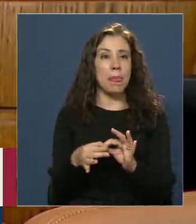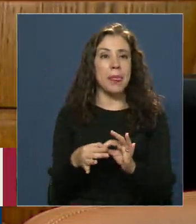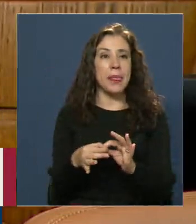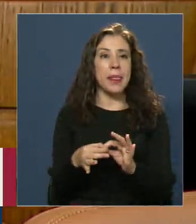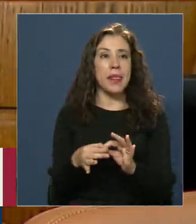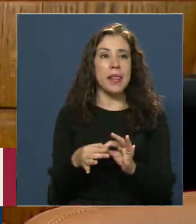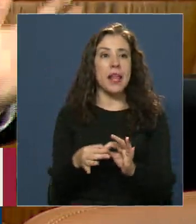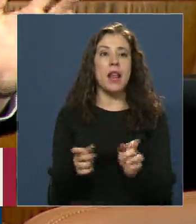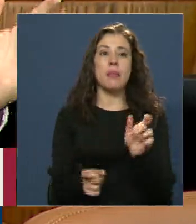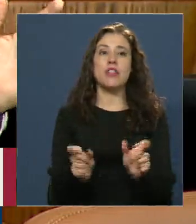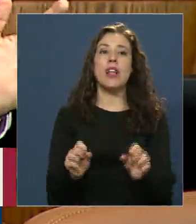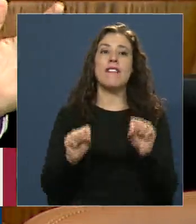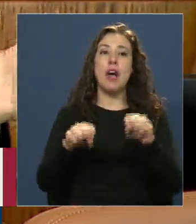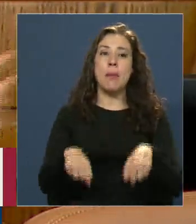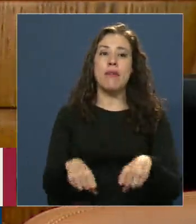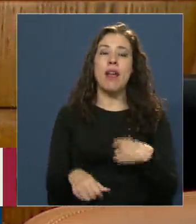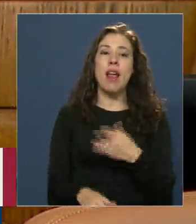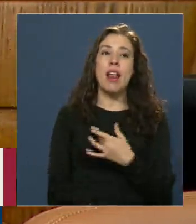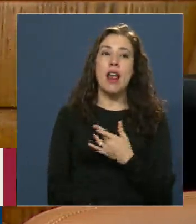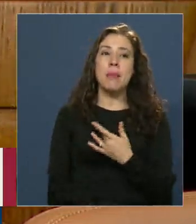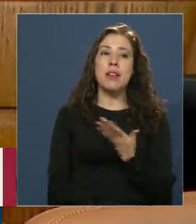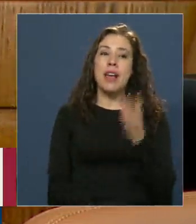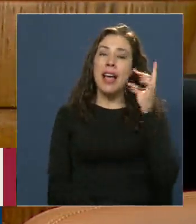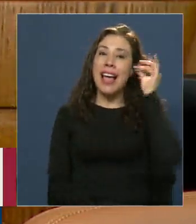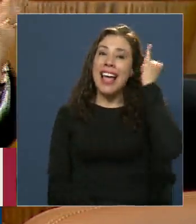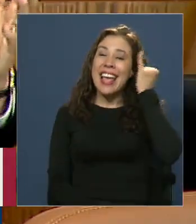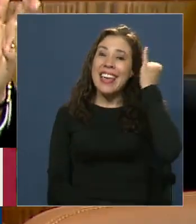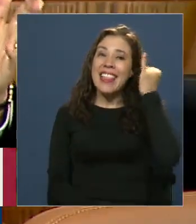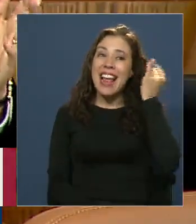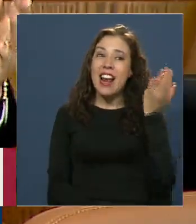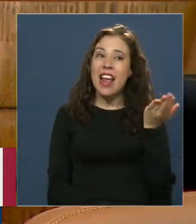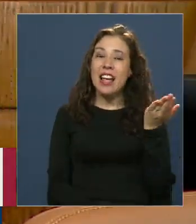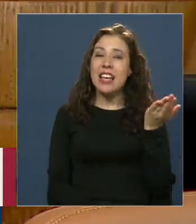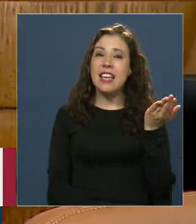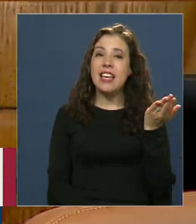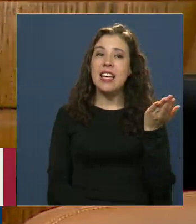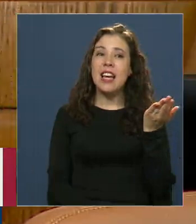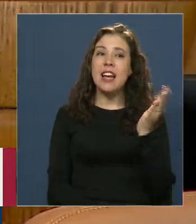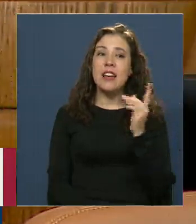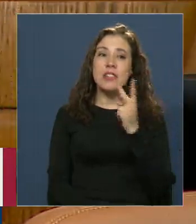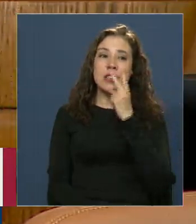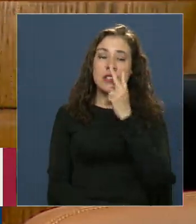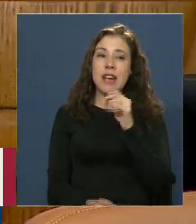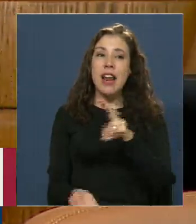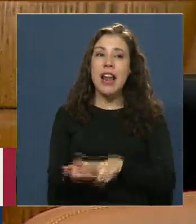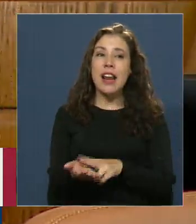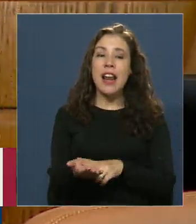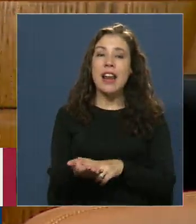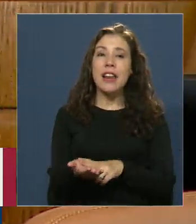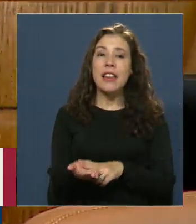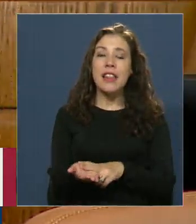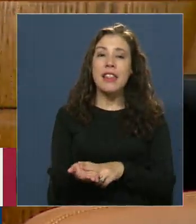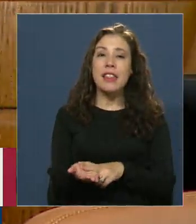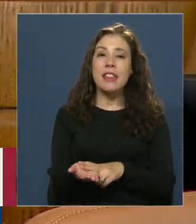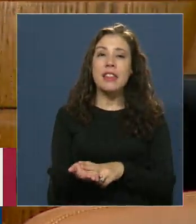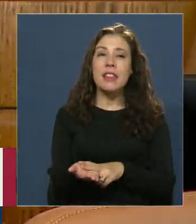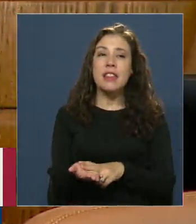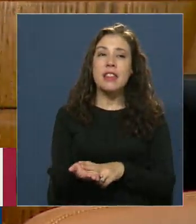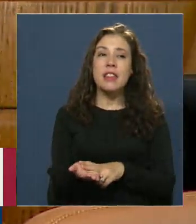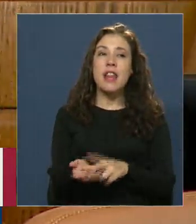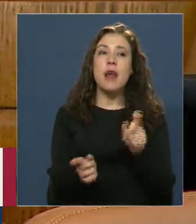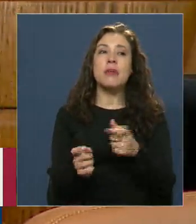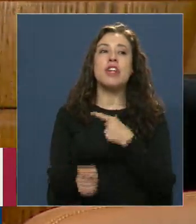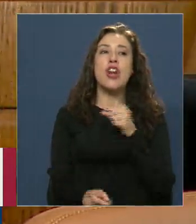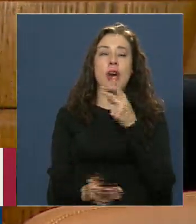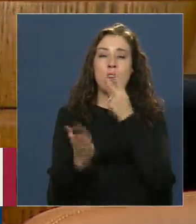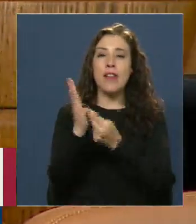van a aprobar y lamento que aquellas ideologías no dejen ver el bosque a aquellos que realmente no quieran